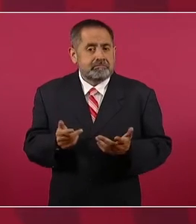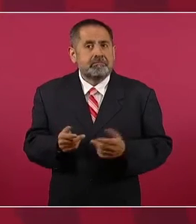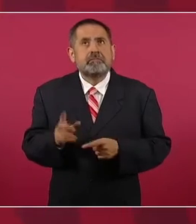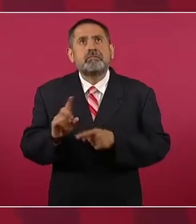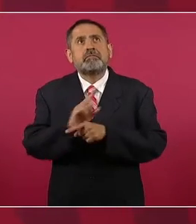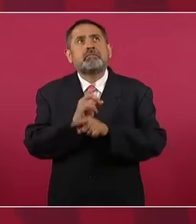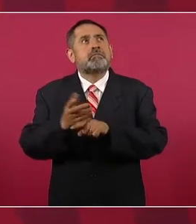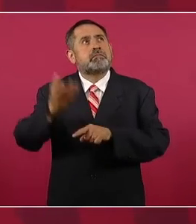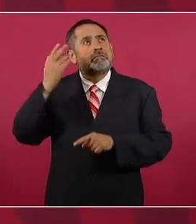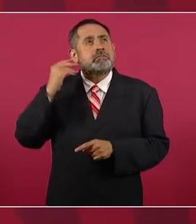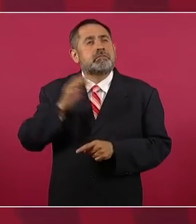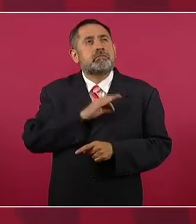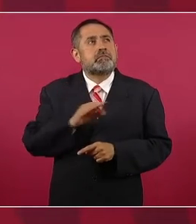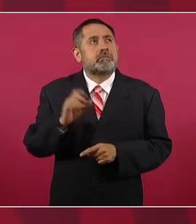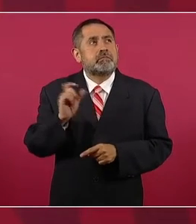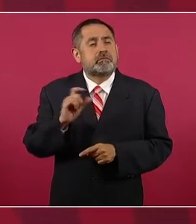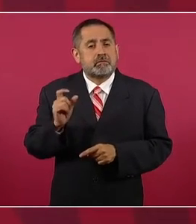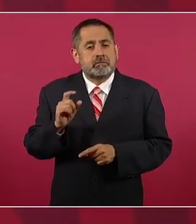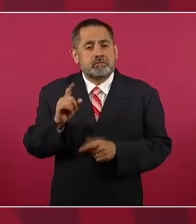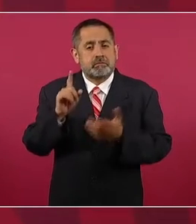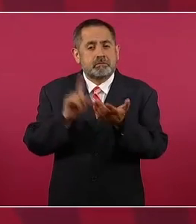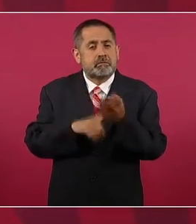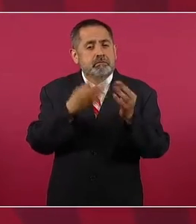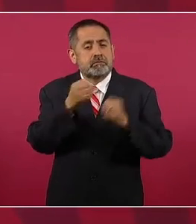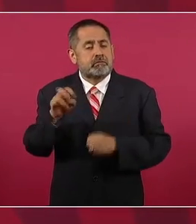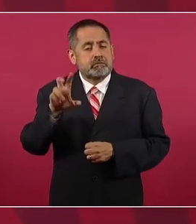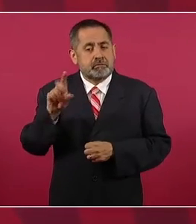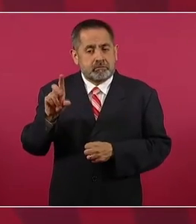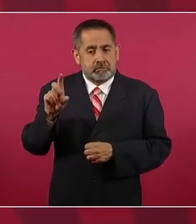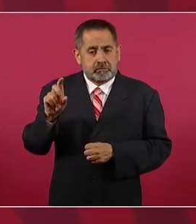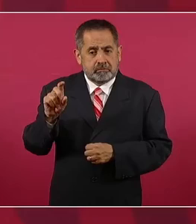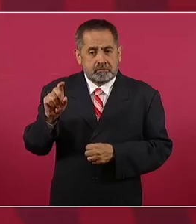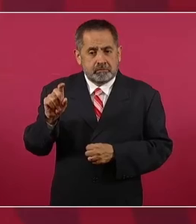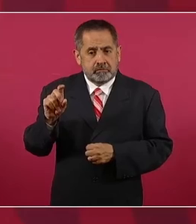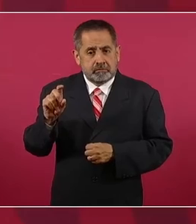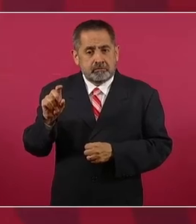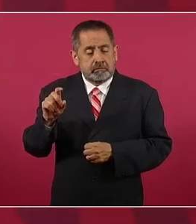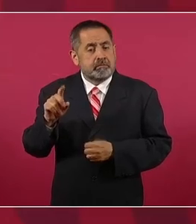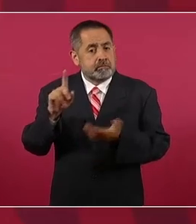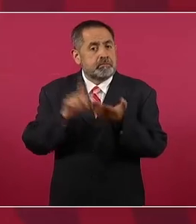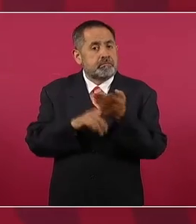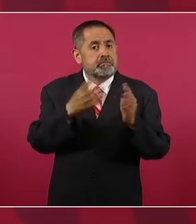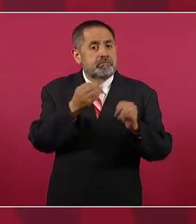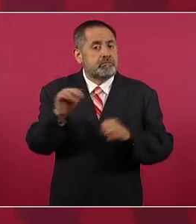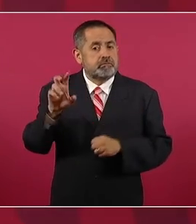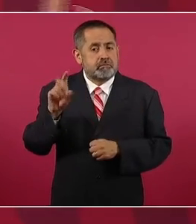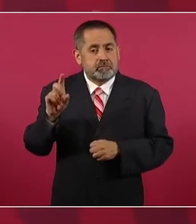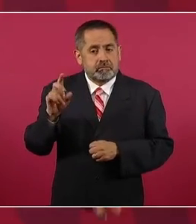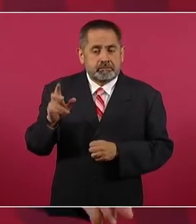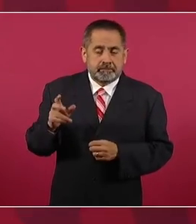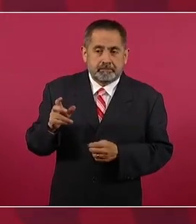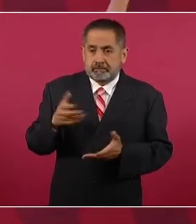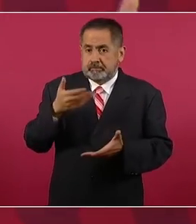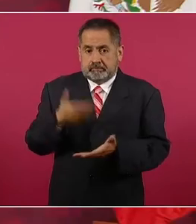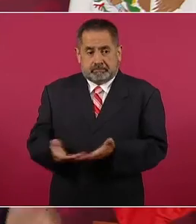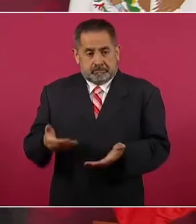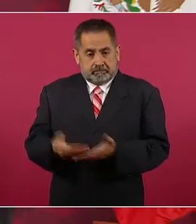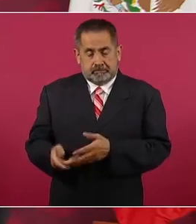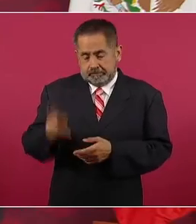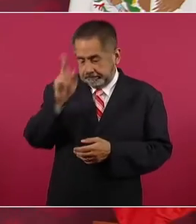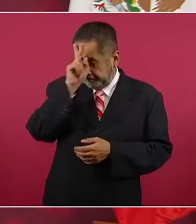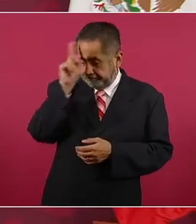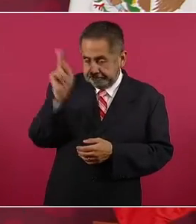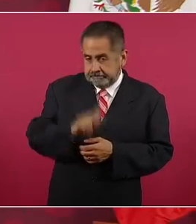desde los años 30 del siglo pasado, como se cayó con la